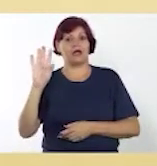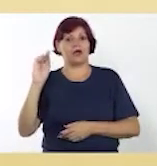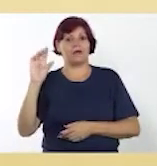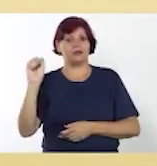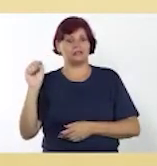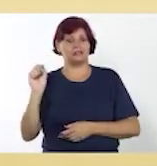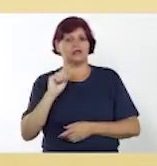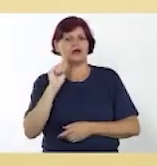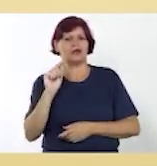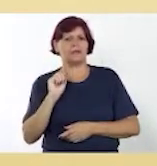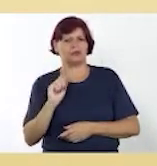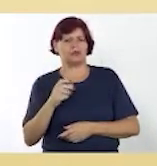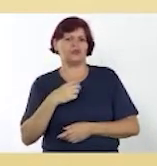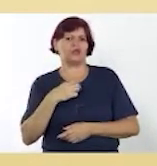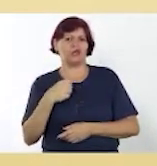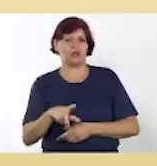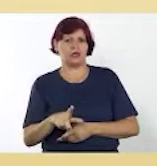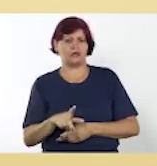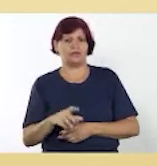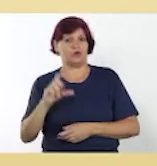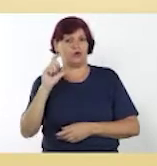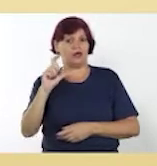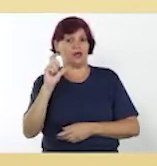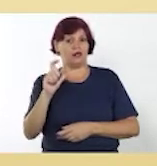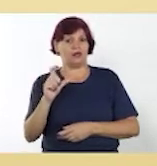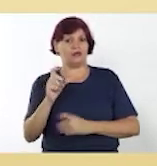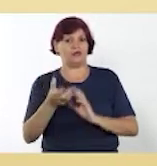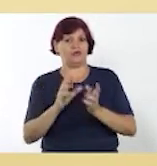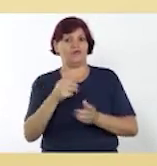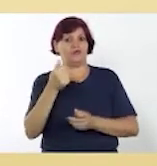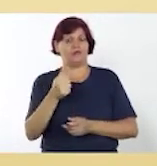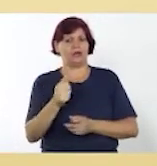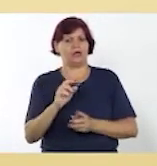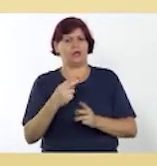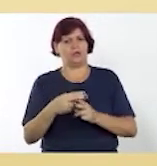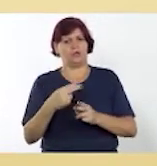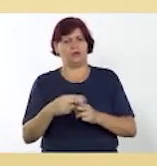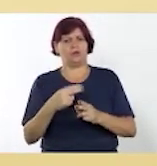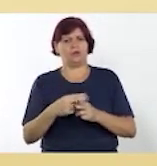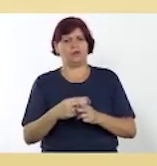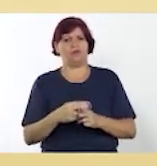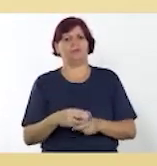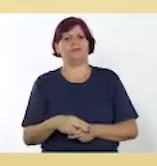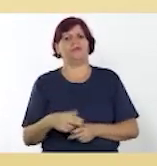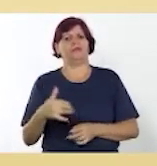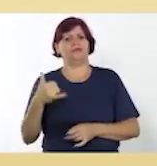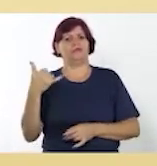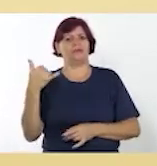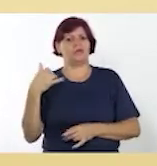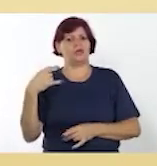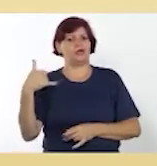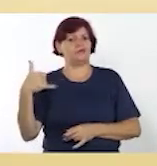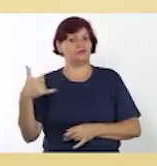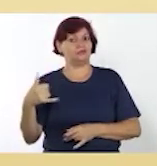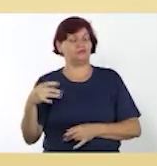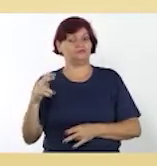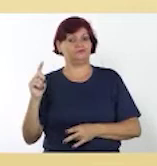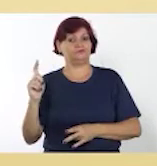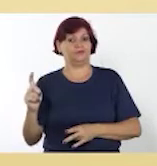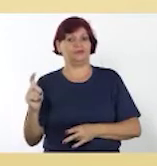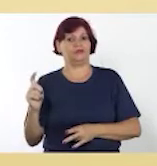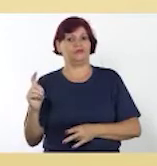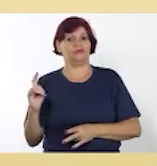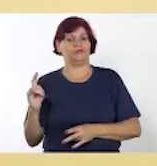Por ejemplo, a las latas de tipo A la vamos a llamar con la variable X y a las latas de tipo B la vamos a